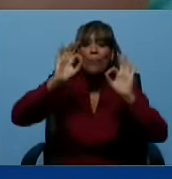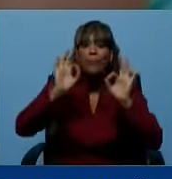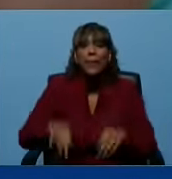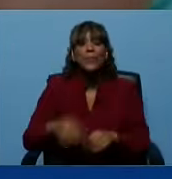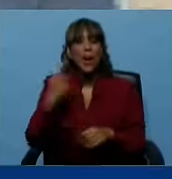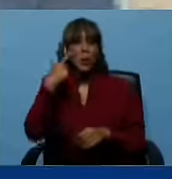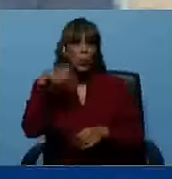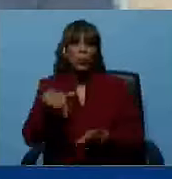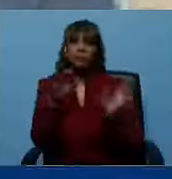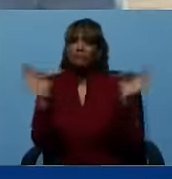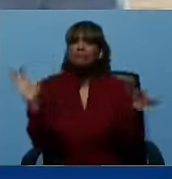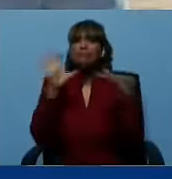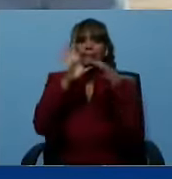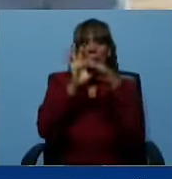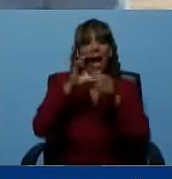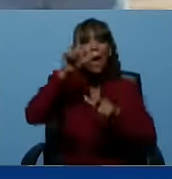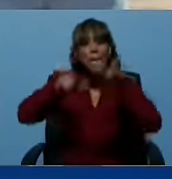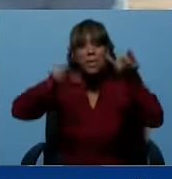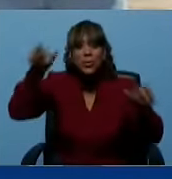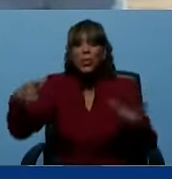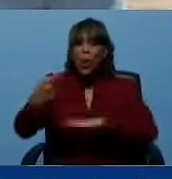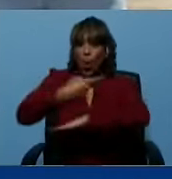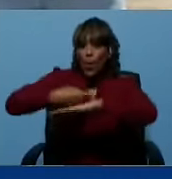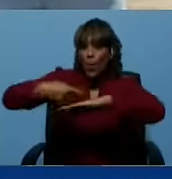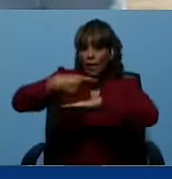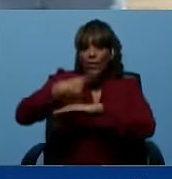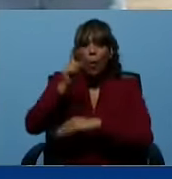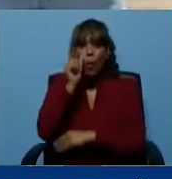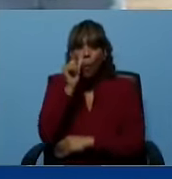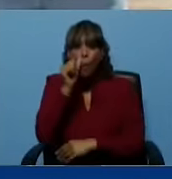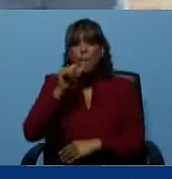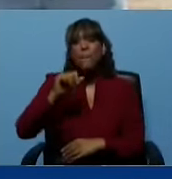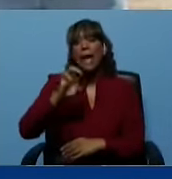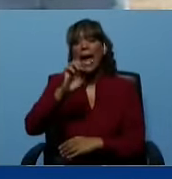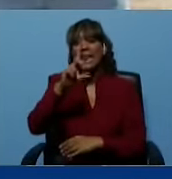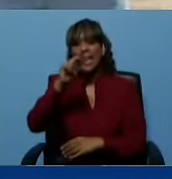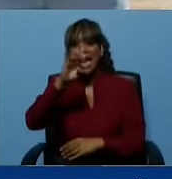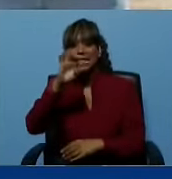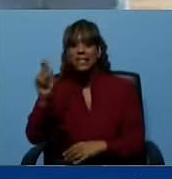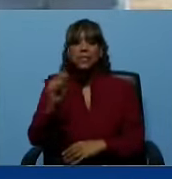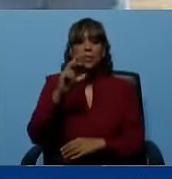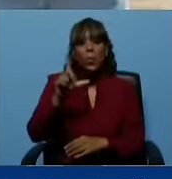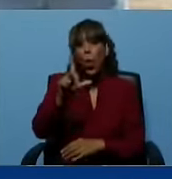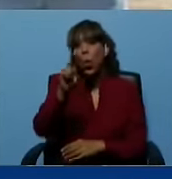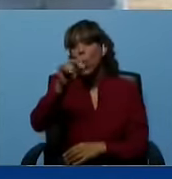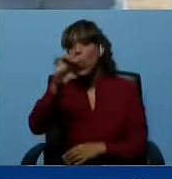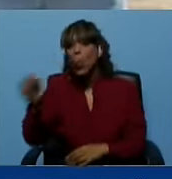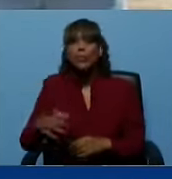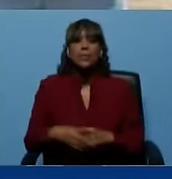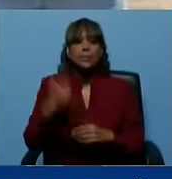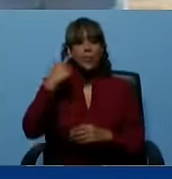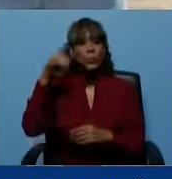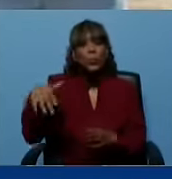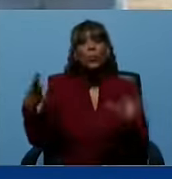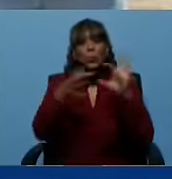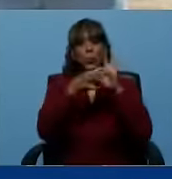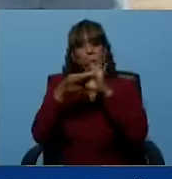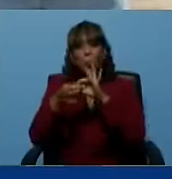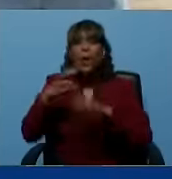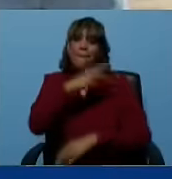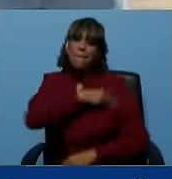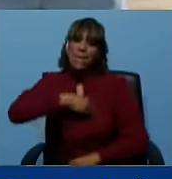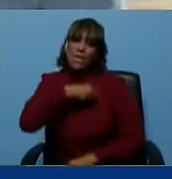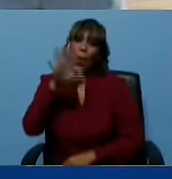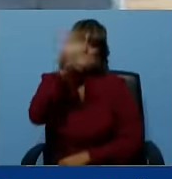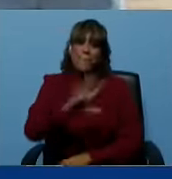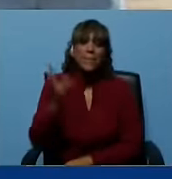estamos en perfecta vinculación con nuestro gobernador joven Ernesto Luna, con los alcaldes y alcaldesas y de la mano siempre de la Gran Misión